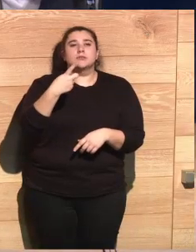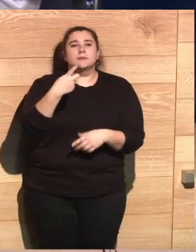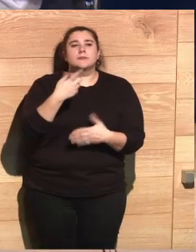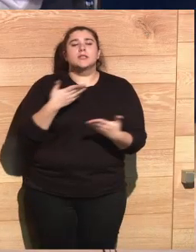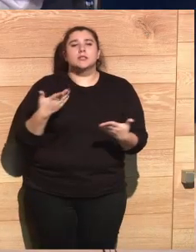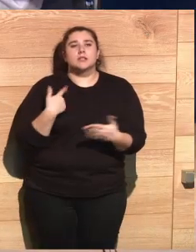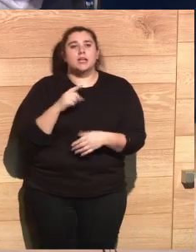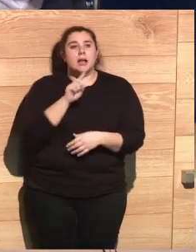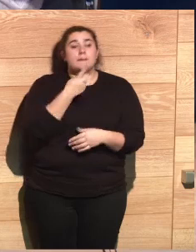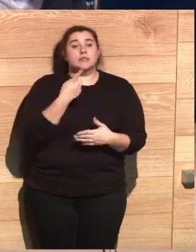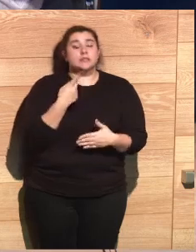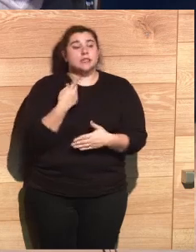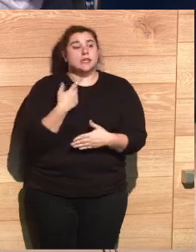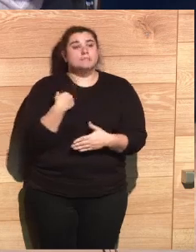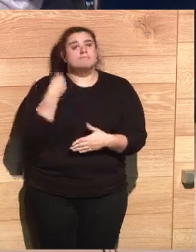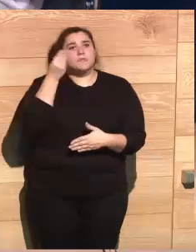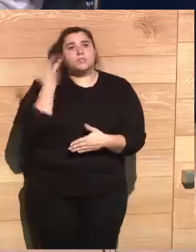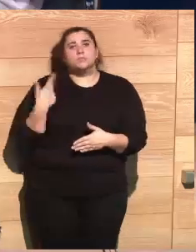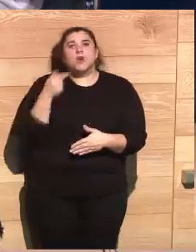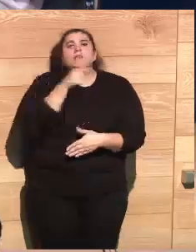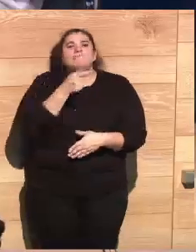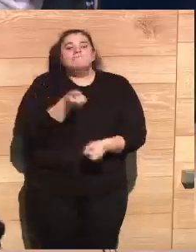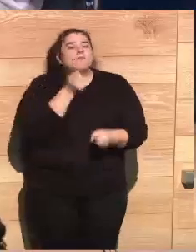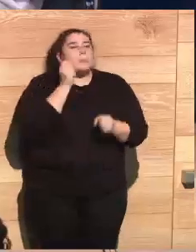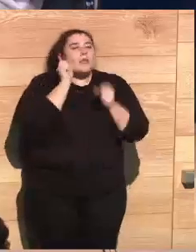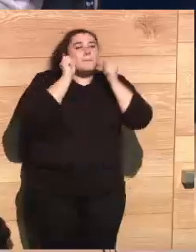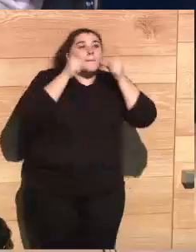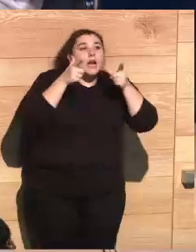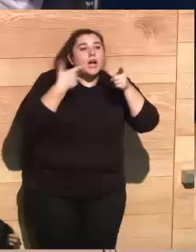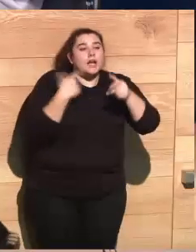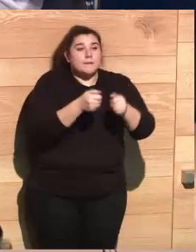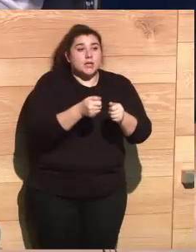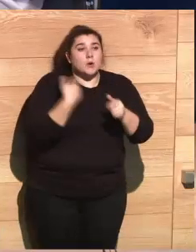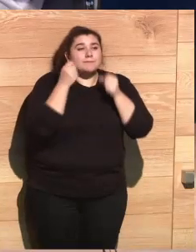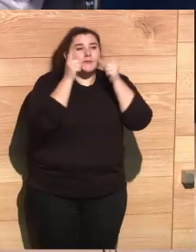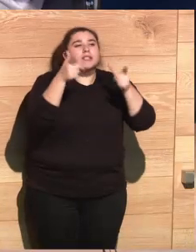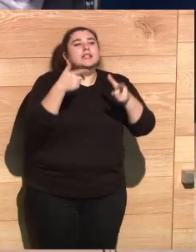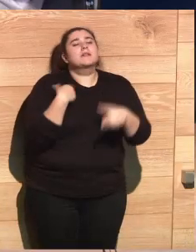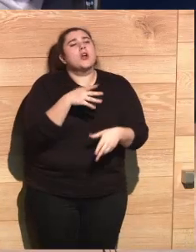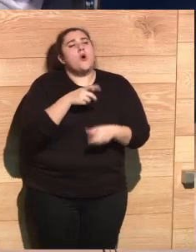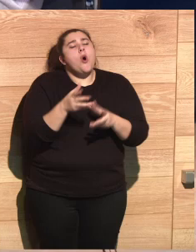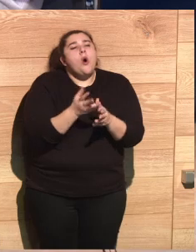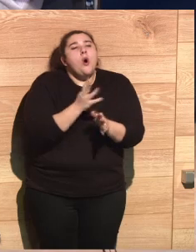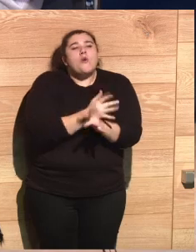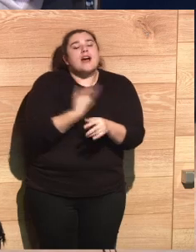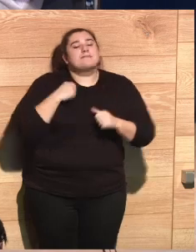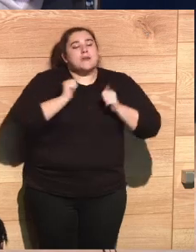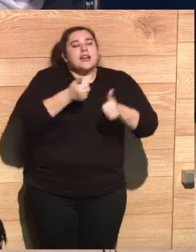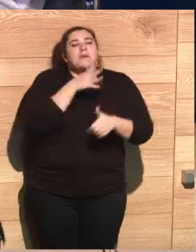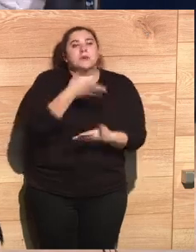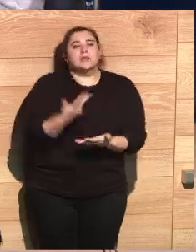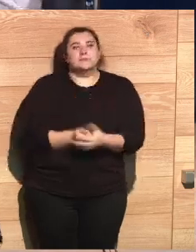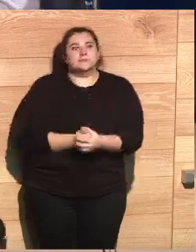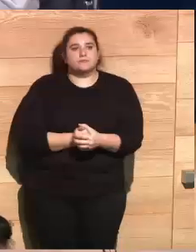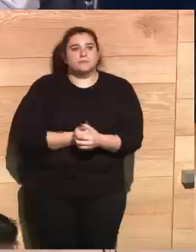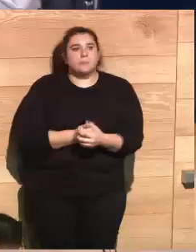primera sería, ¿qué es lo que os llamó la atención al principio de los videojuegos? ¿Por qué comenzasteis a jugar?